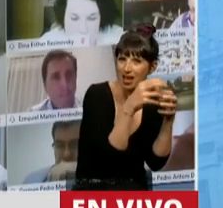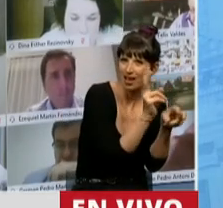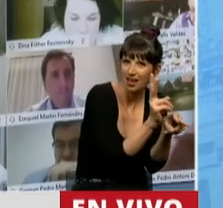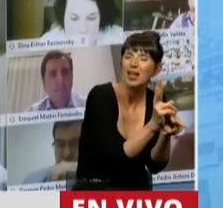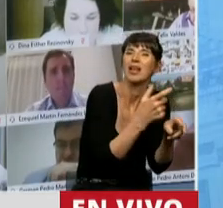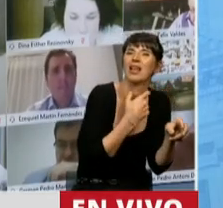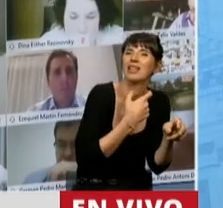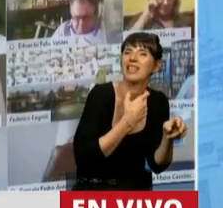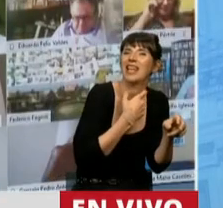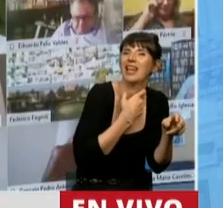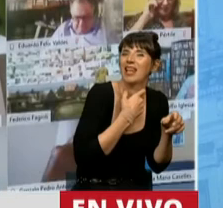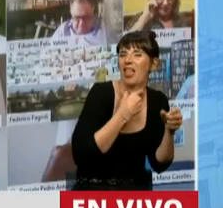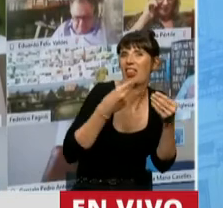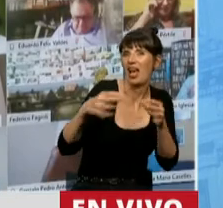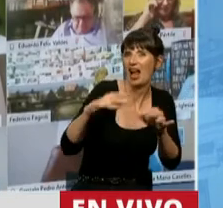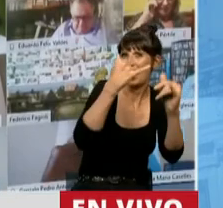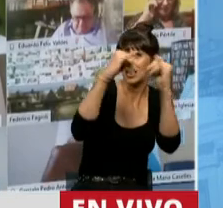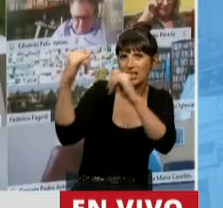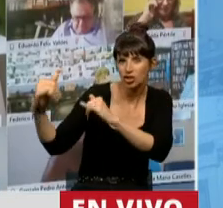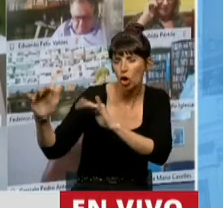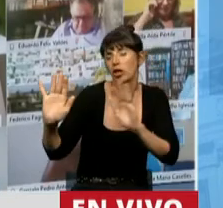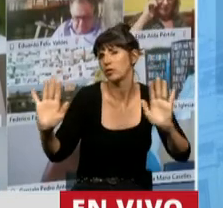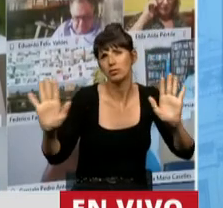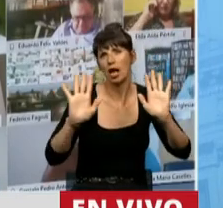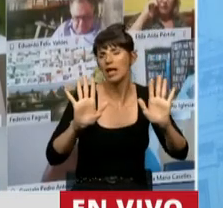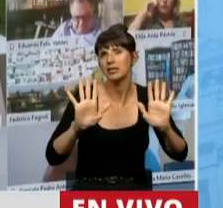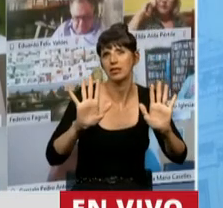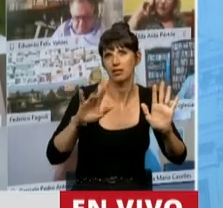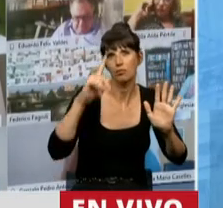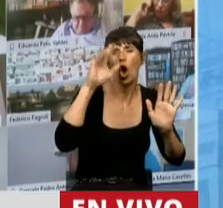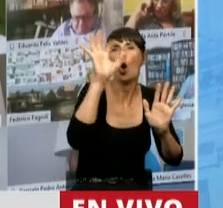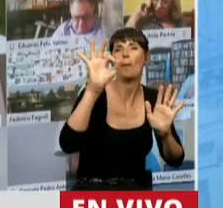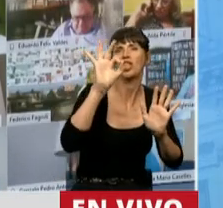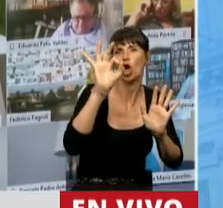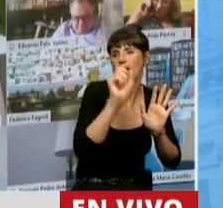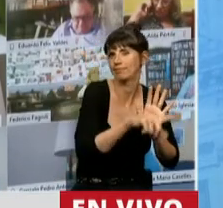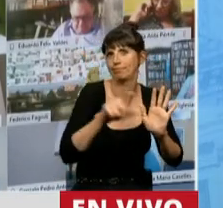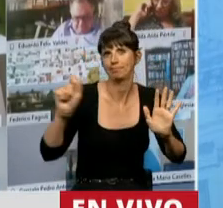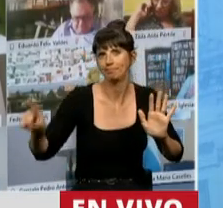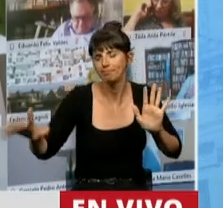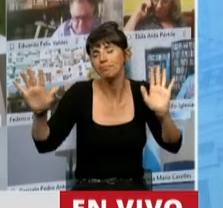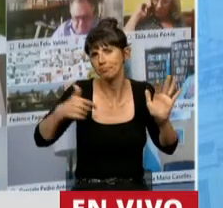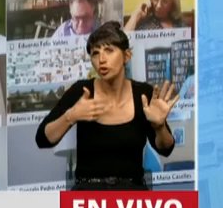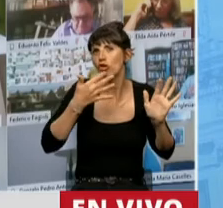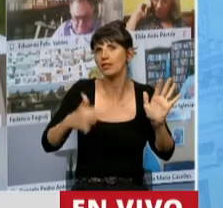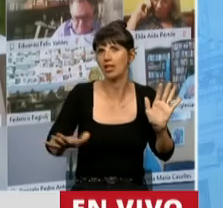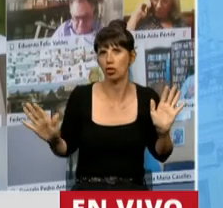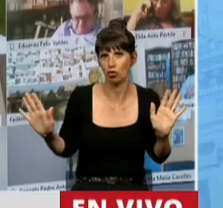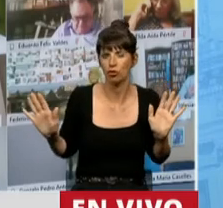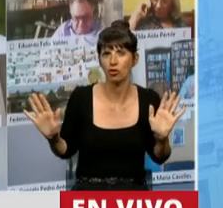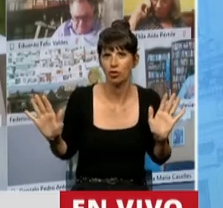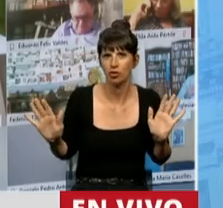acciones. Bueno, son posiciones ideológicas que uno las entiende, las comprende, y que no hay por qué